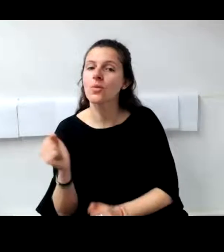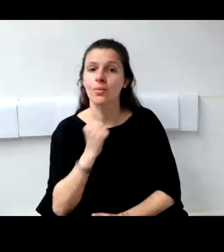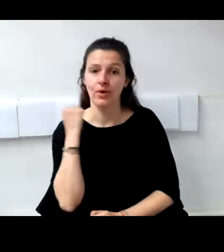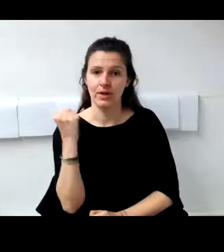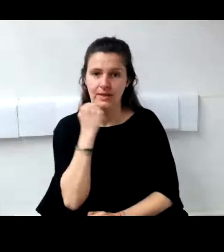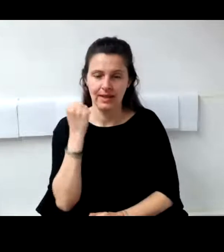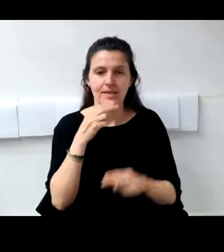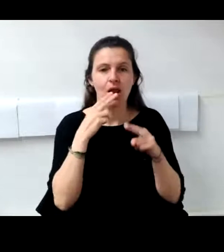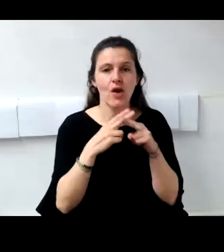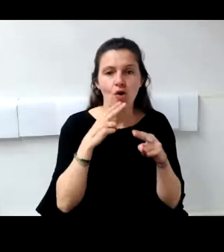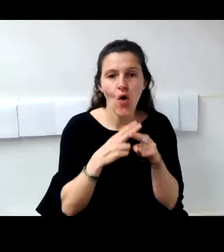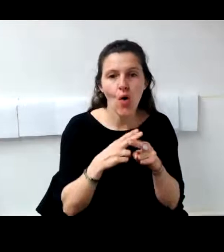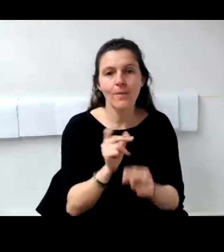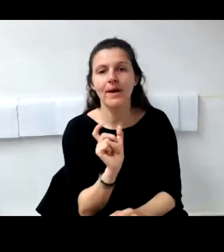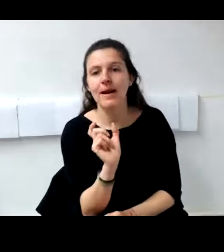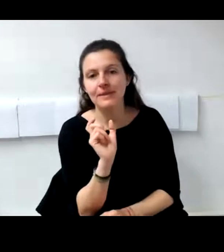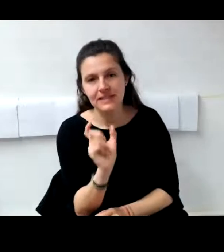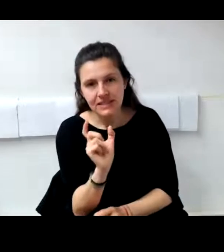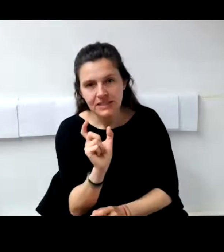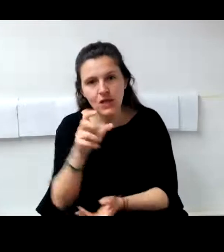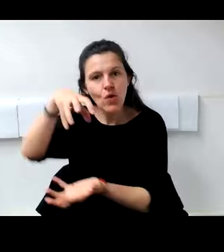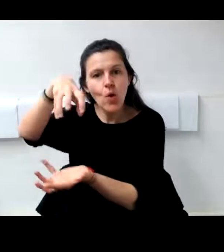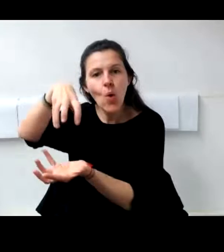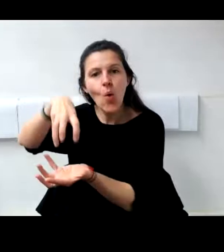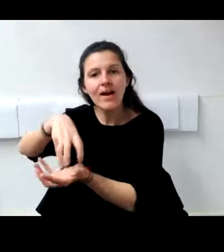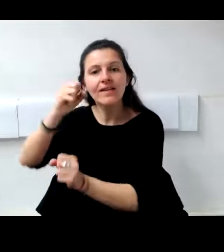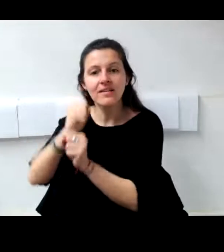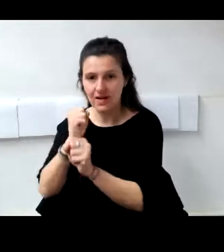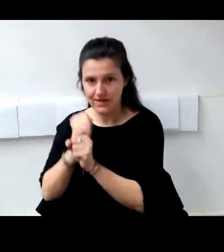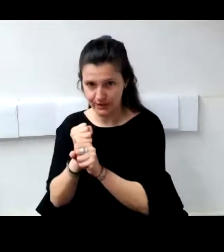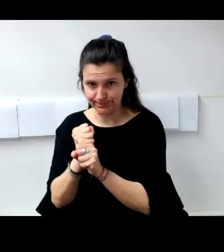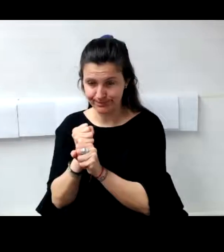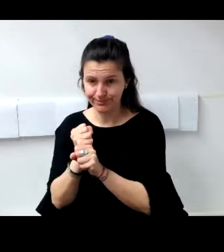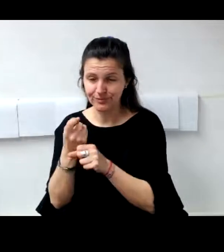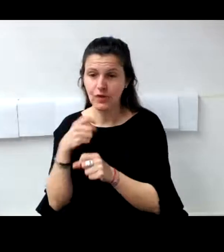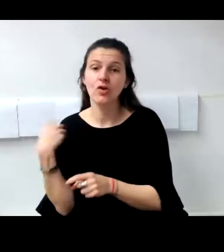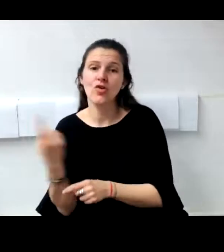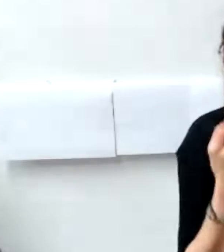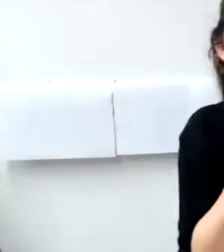para facilitarnos a nosotros el control de la asistencia posterior.